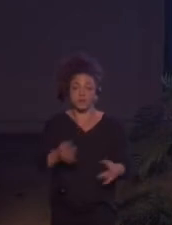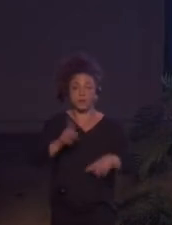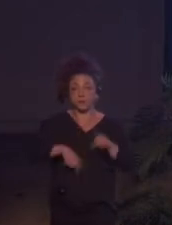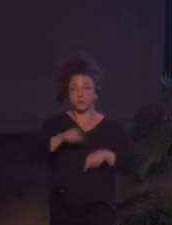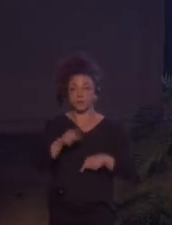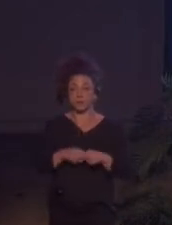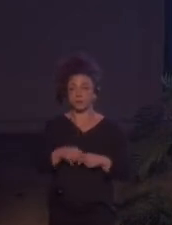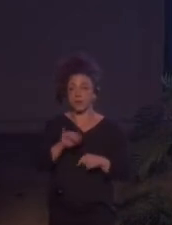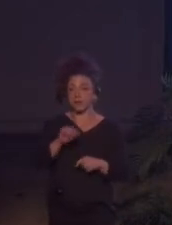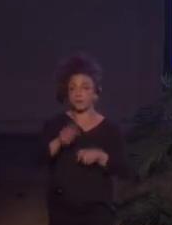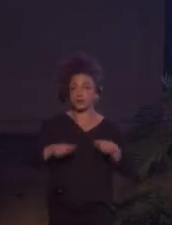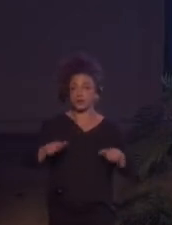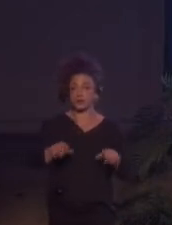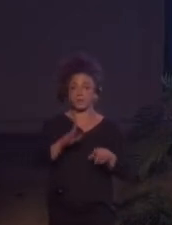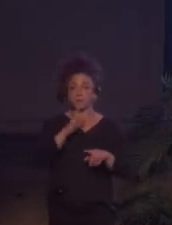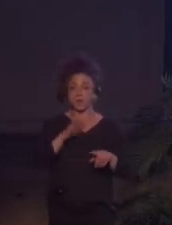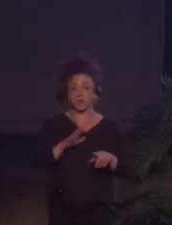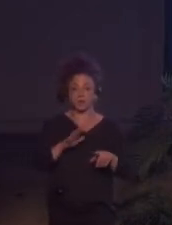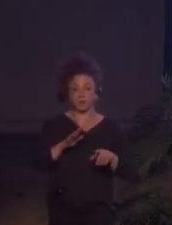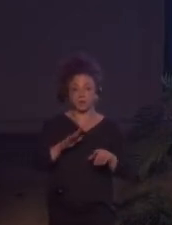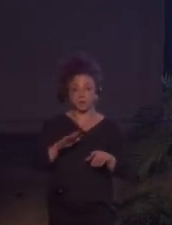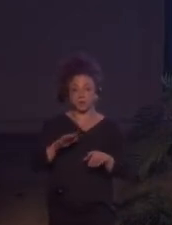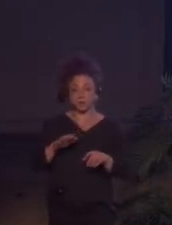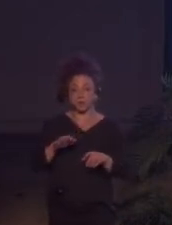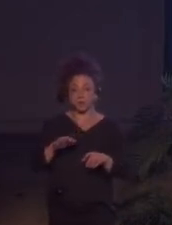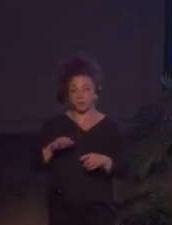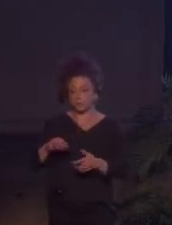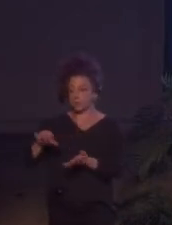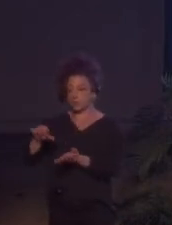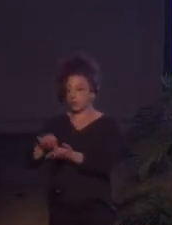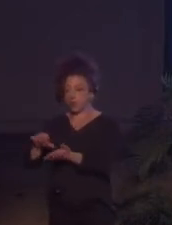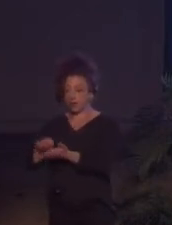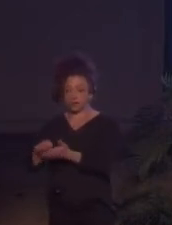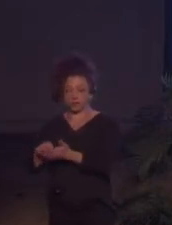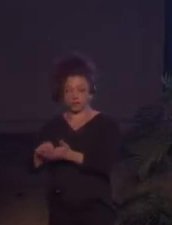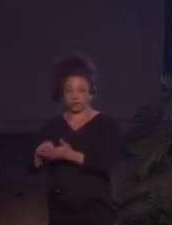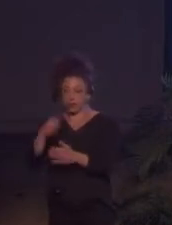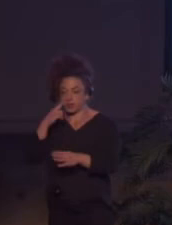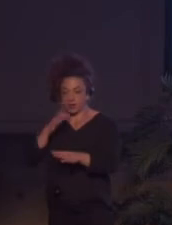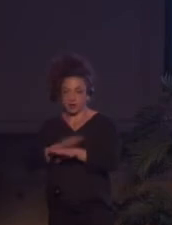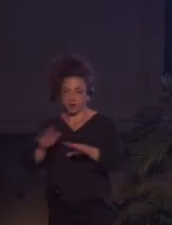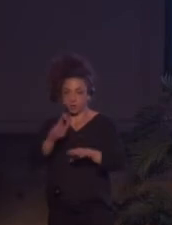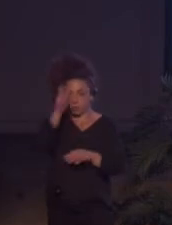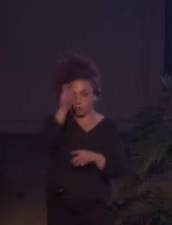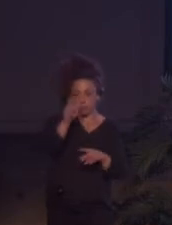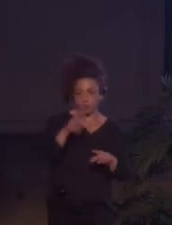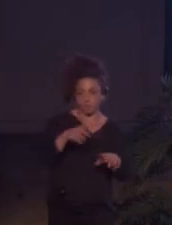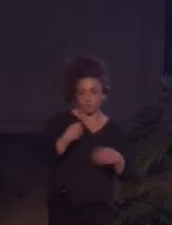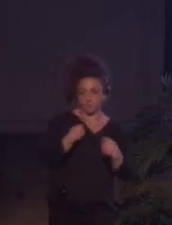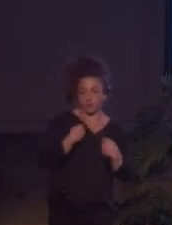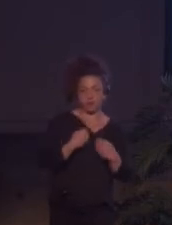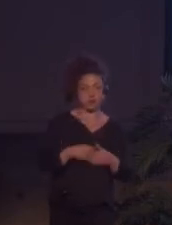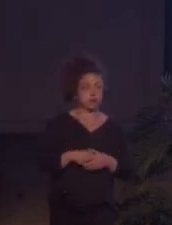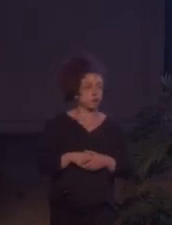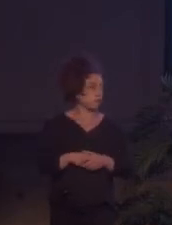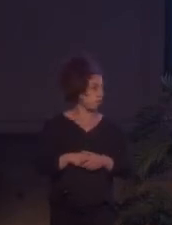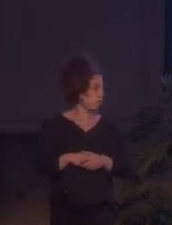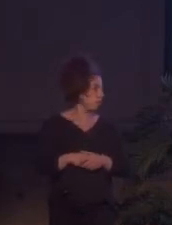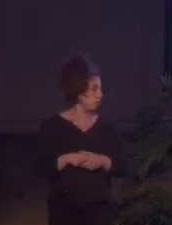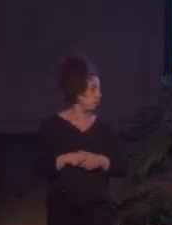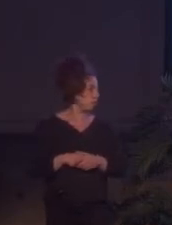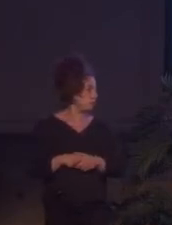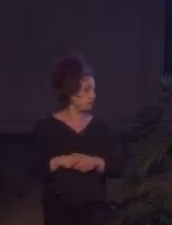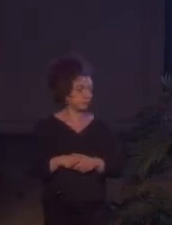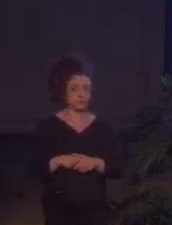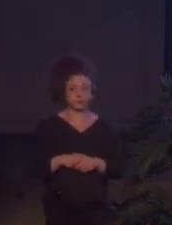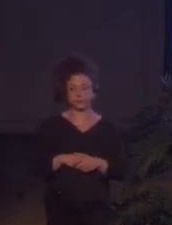antiespecista esa gente que parece que está súper desconectada de la ciudad, toda vestida de negro tal, y resulta que todos hemos tenido más lejos o más cerca,